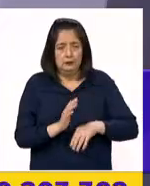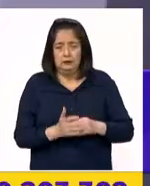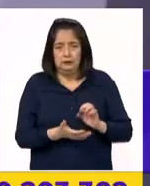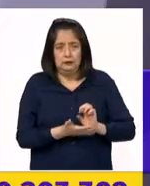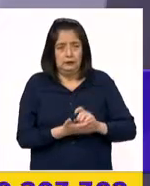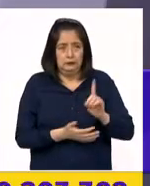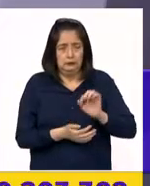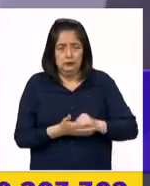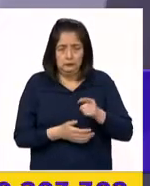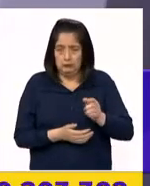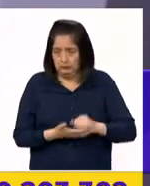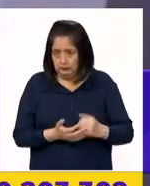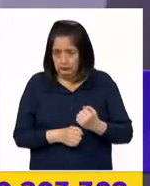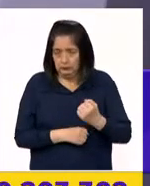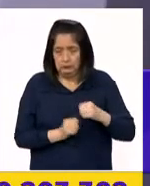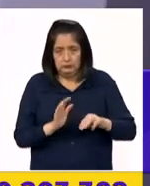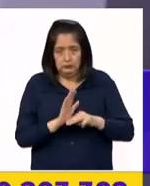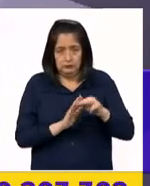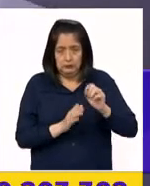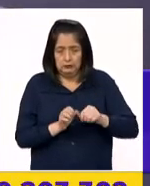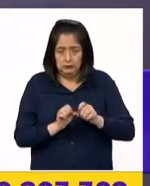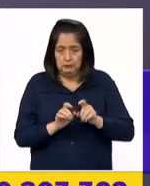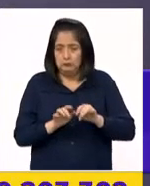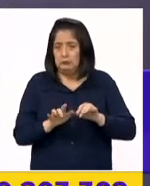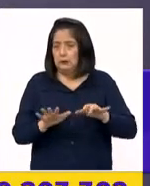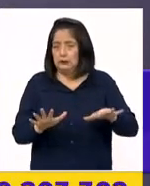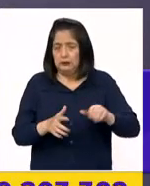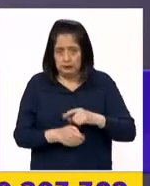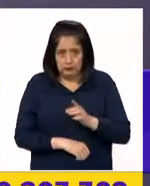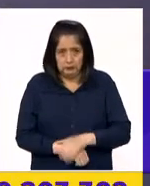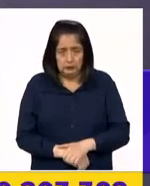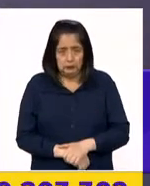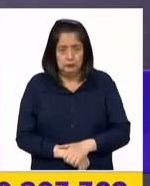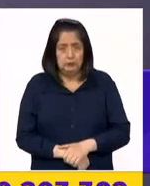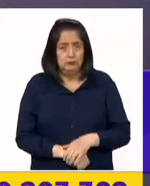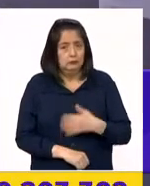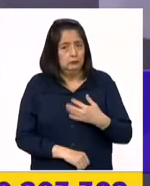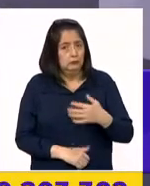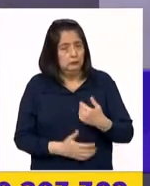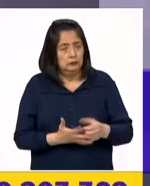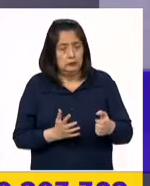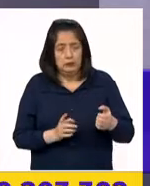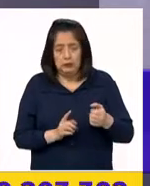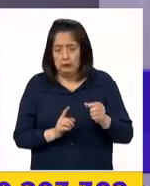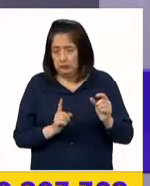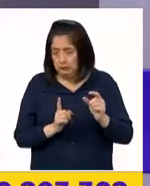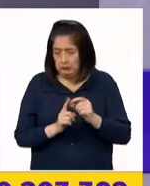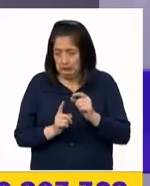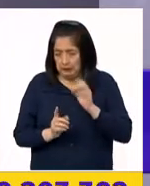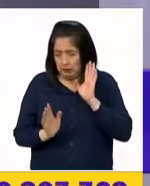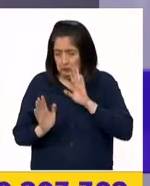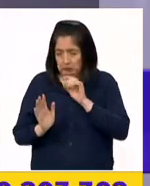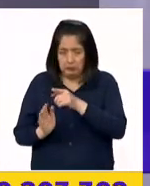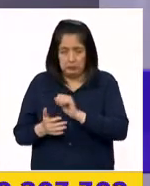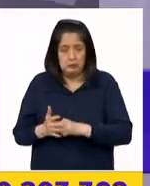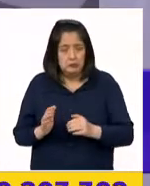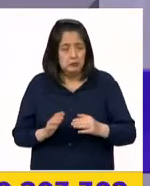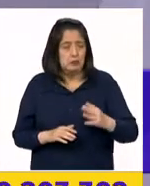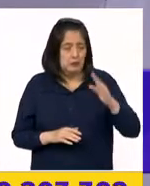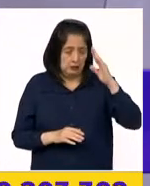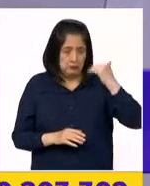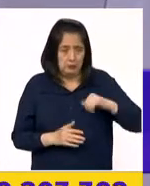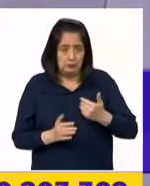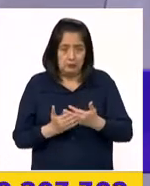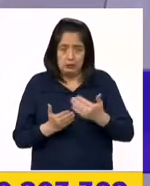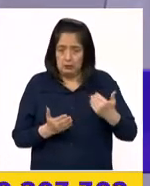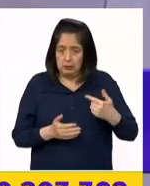que ha ganado Stefano en madurez con la viralización de los hechos. Hubo una infame agresión verbal contra el Serenazgo, sí, pero previamente